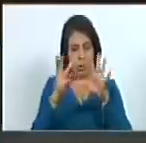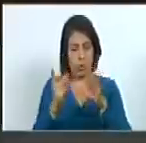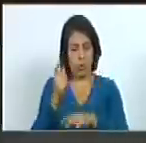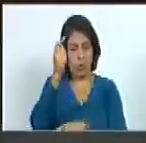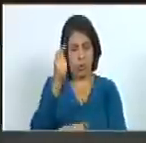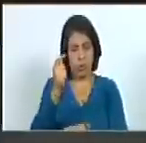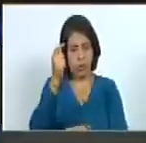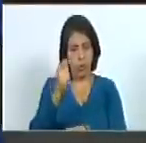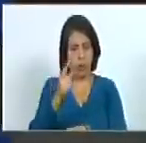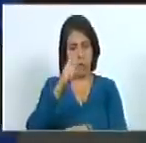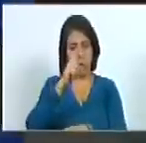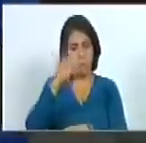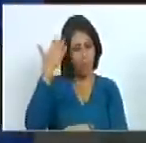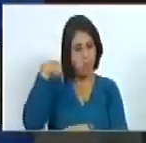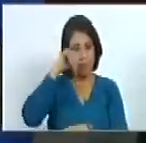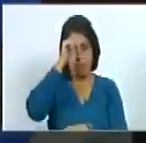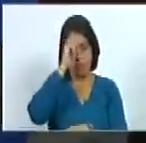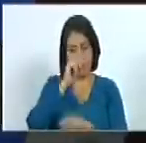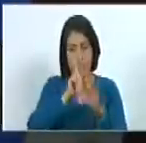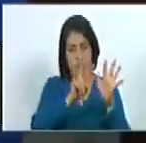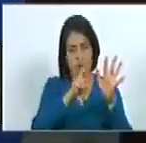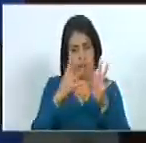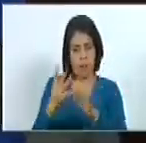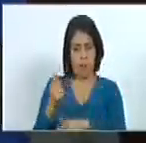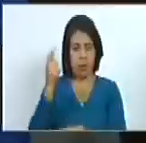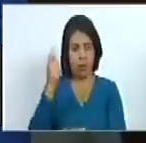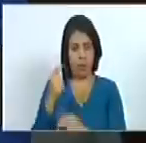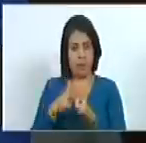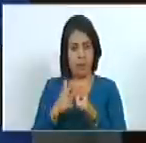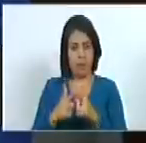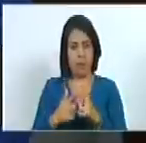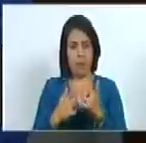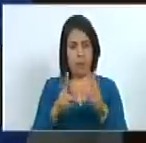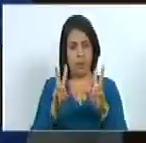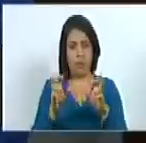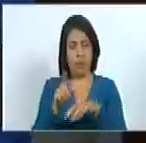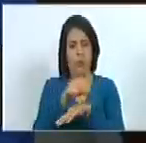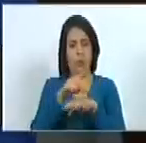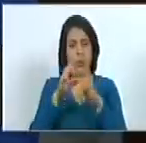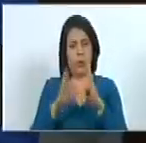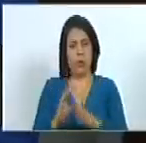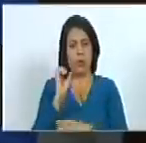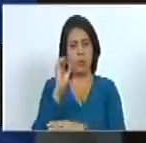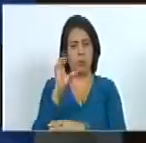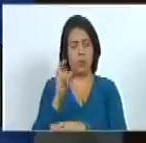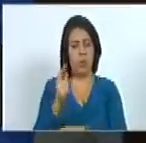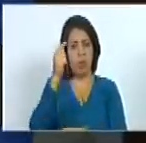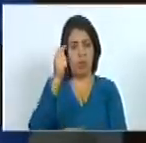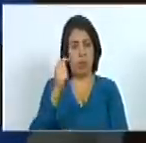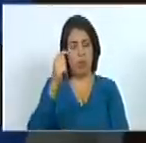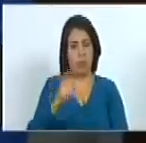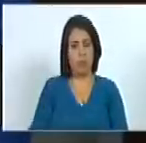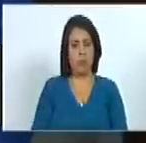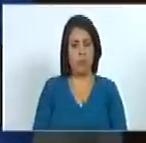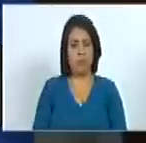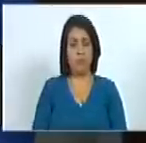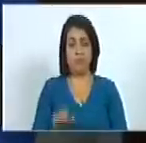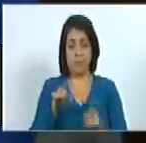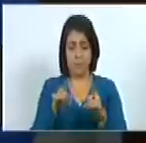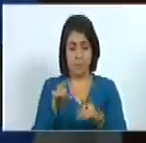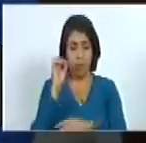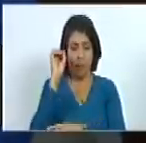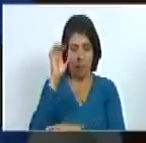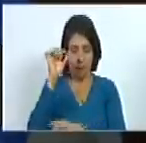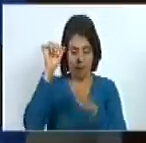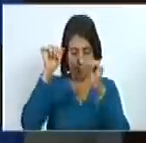este pasado domingo, 79 diputados, nuevos gobernadores, concejales y diputados. Desde este